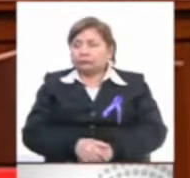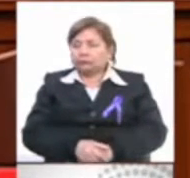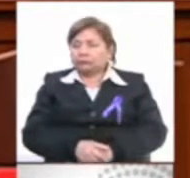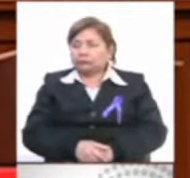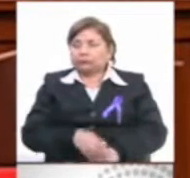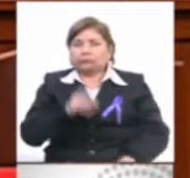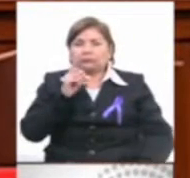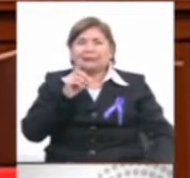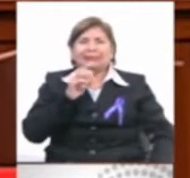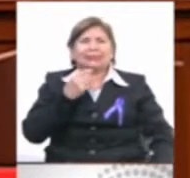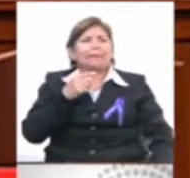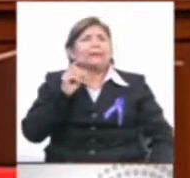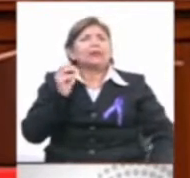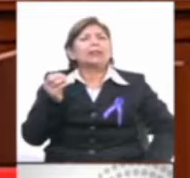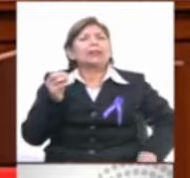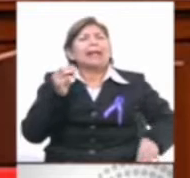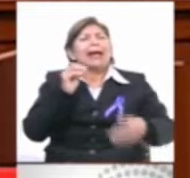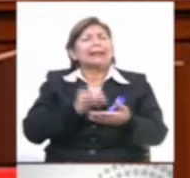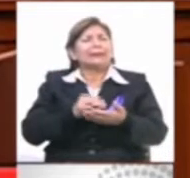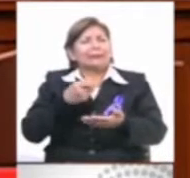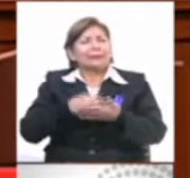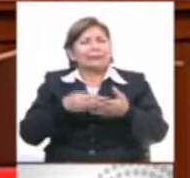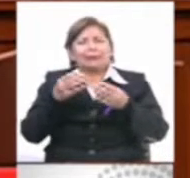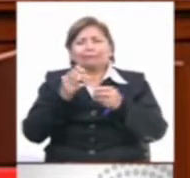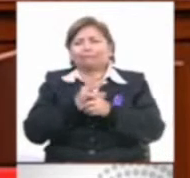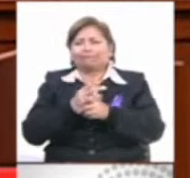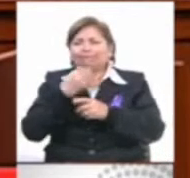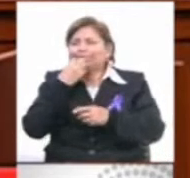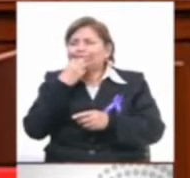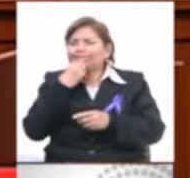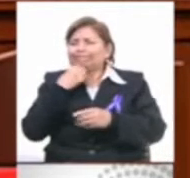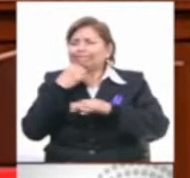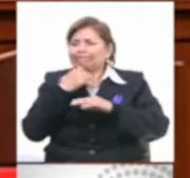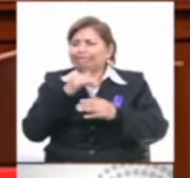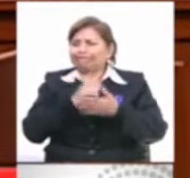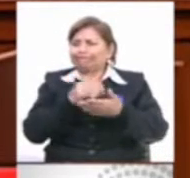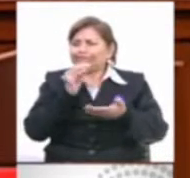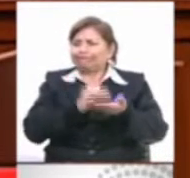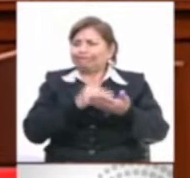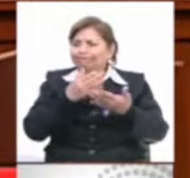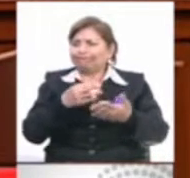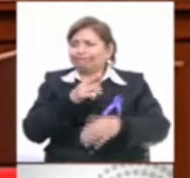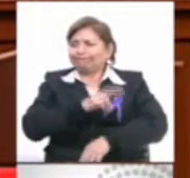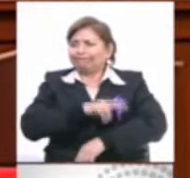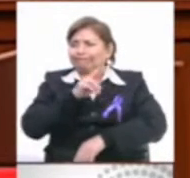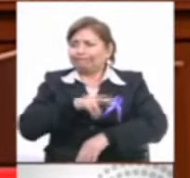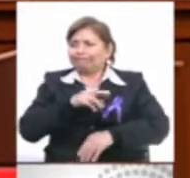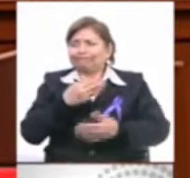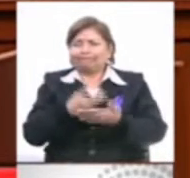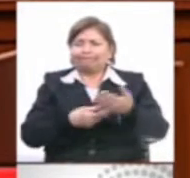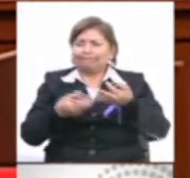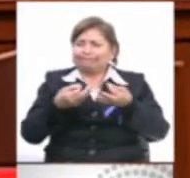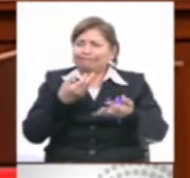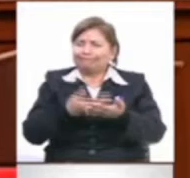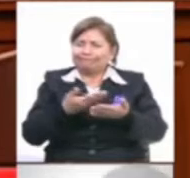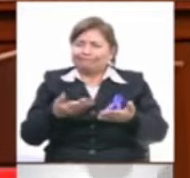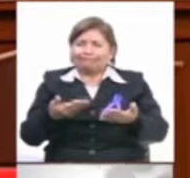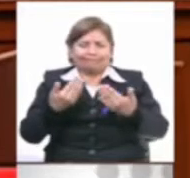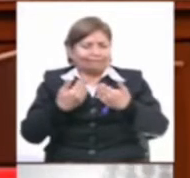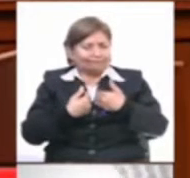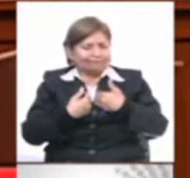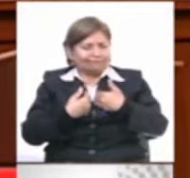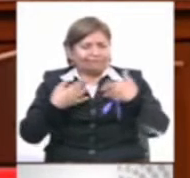100 millones adicionales en la reserva de contingencia para aumentar en las regiones los recursos para